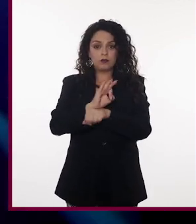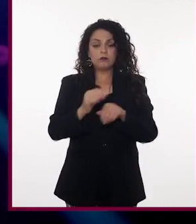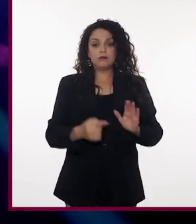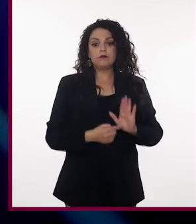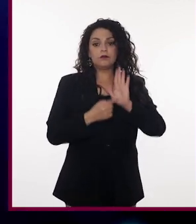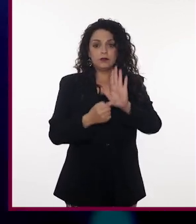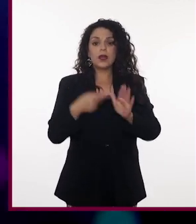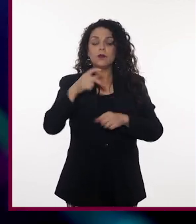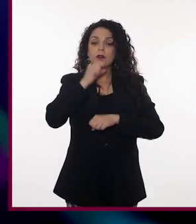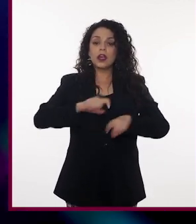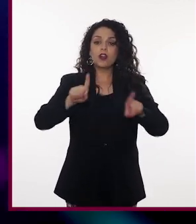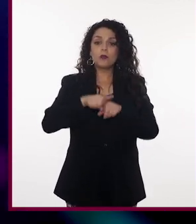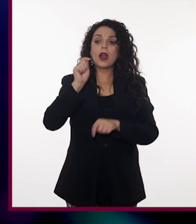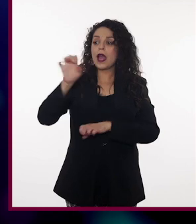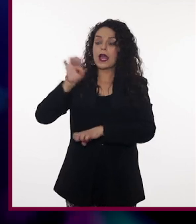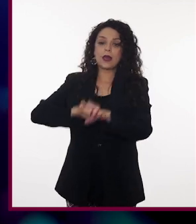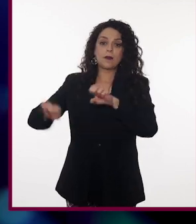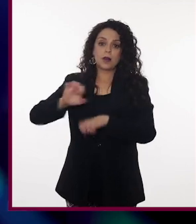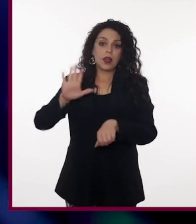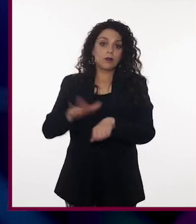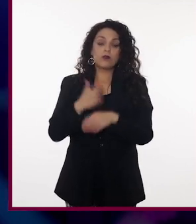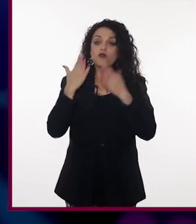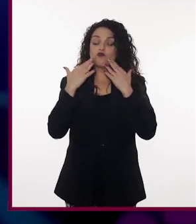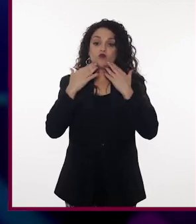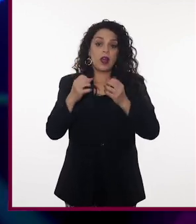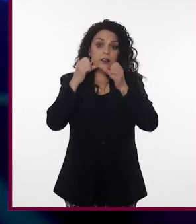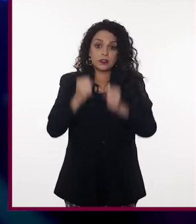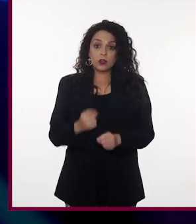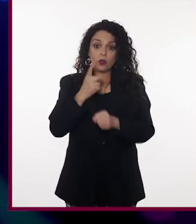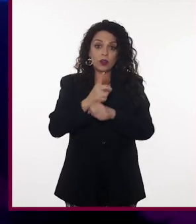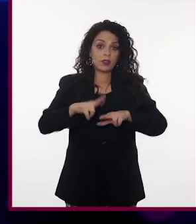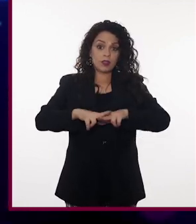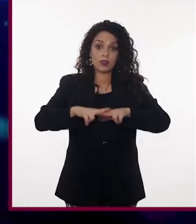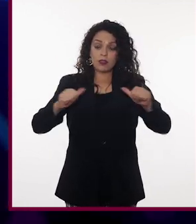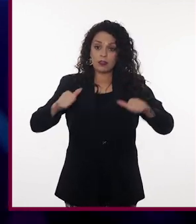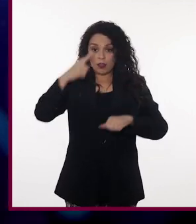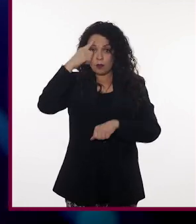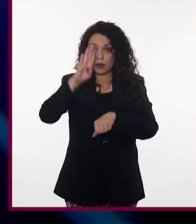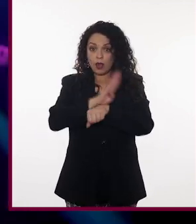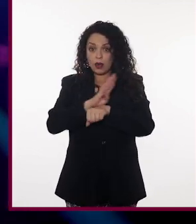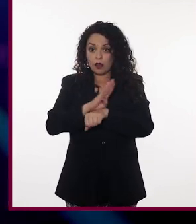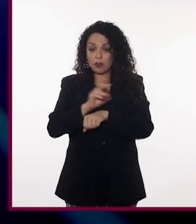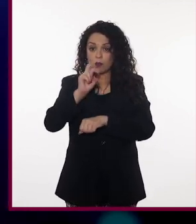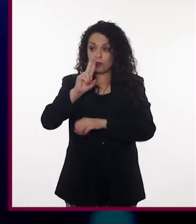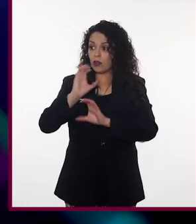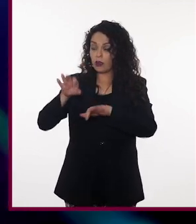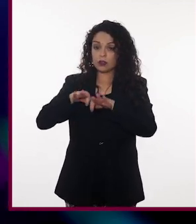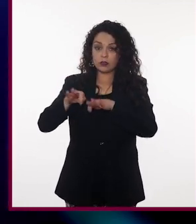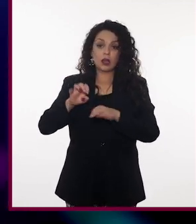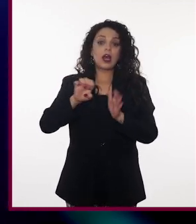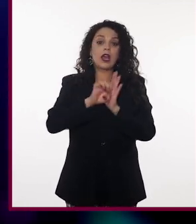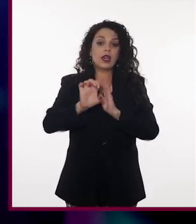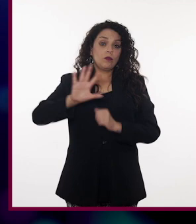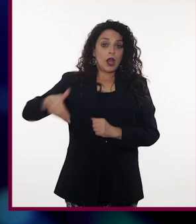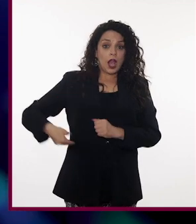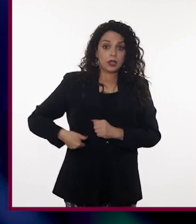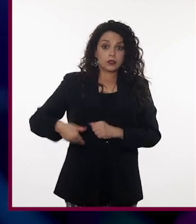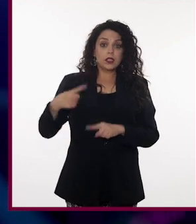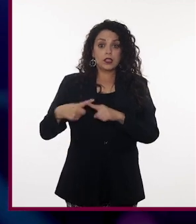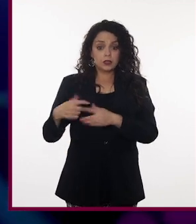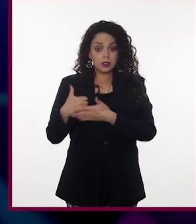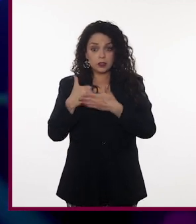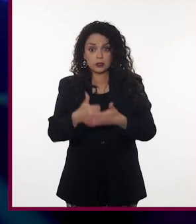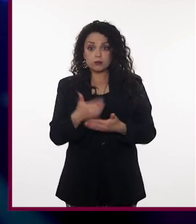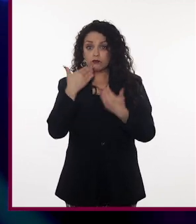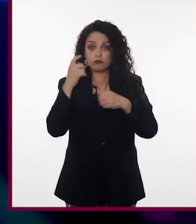todo a las empresas porque no tienen ninguna garantía laboral. En caso de algún accidente no hay nada que los proteja, no hay